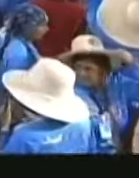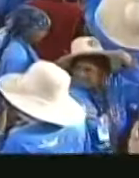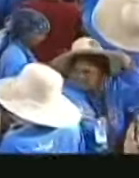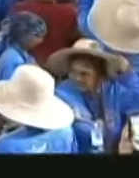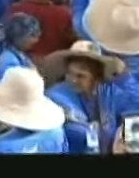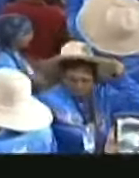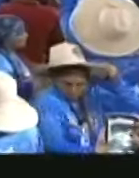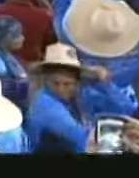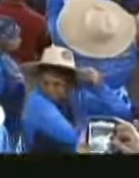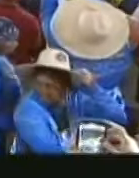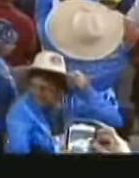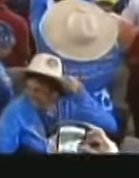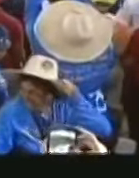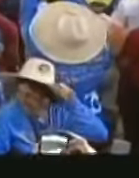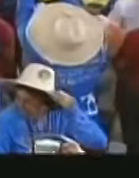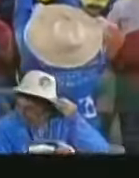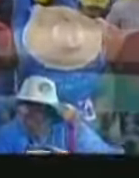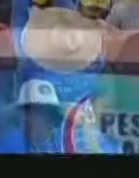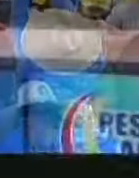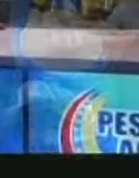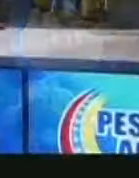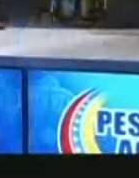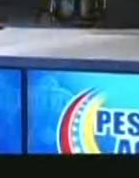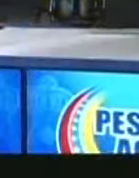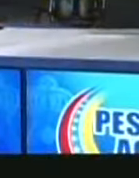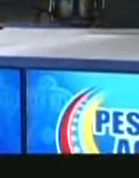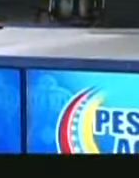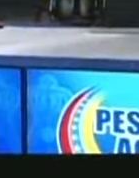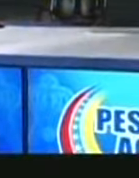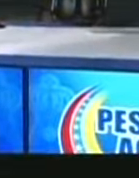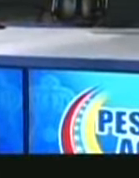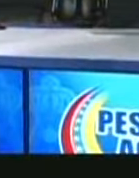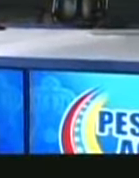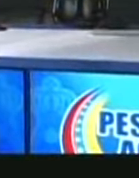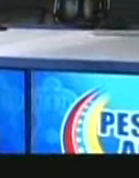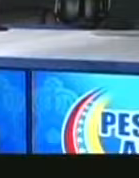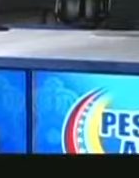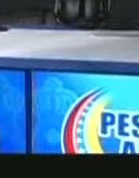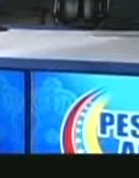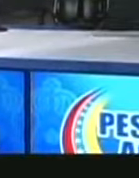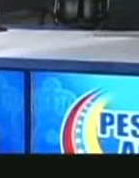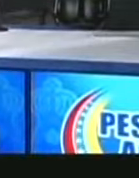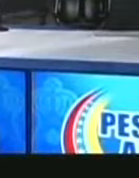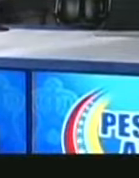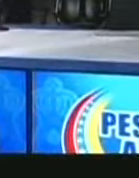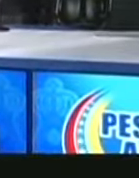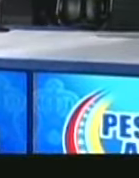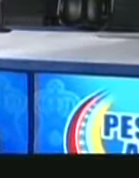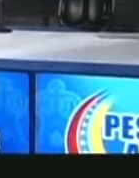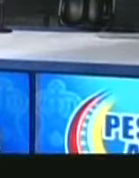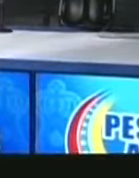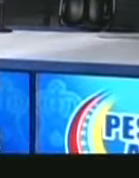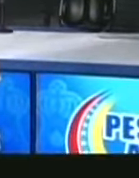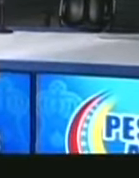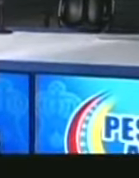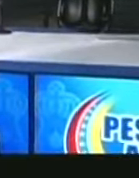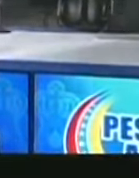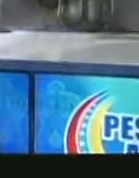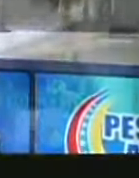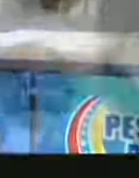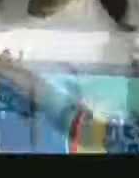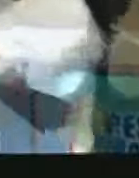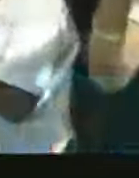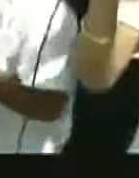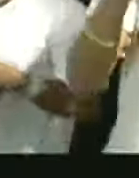la operación Venezuela Come Más Pescado 17 kilos por venezolano, un promedio. De igual manera,